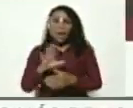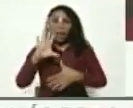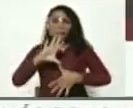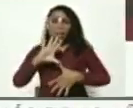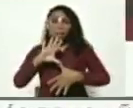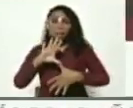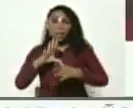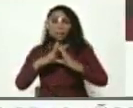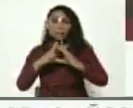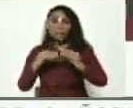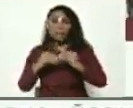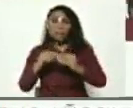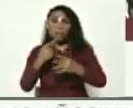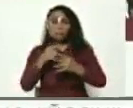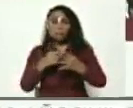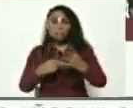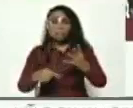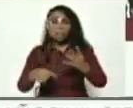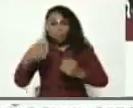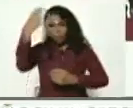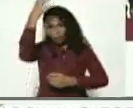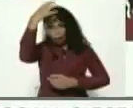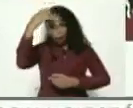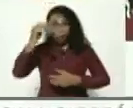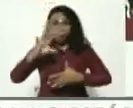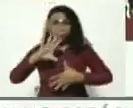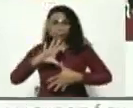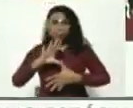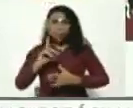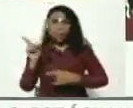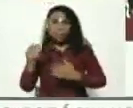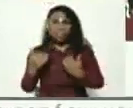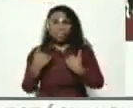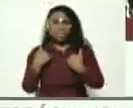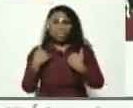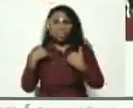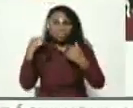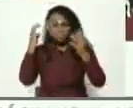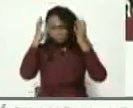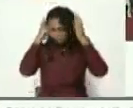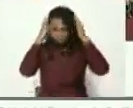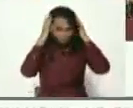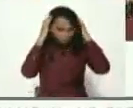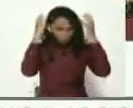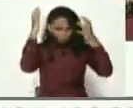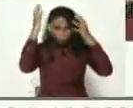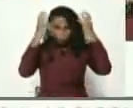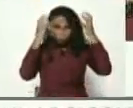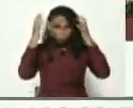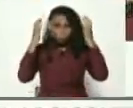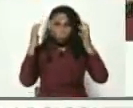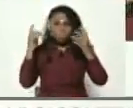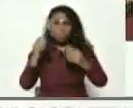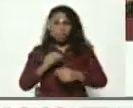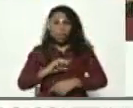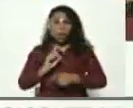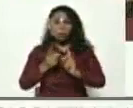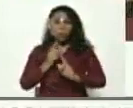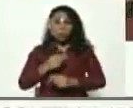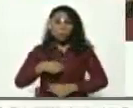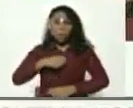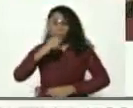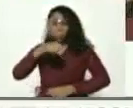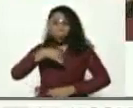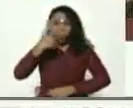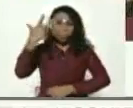Moctezuma y Atahualpa, reyes americanos que sufrieron tormentos inauditos y vilipendios vergonzosos, al